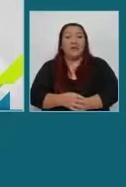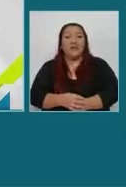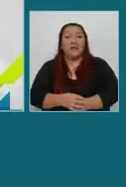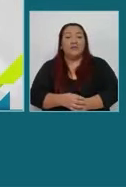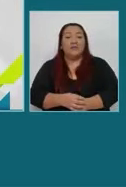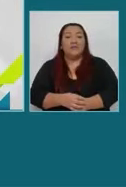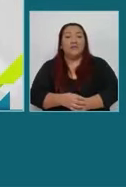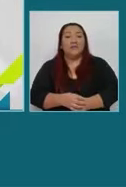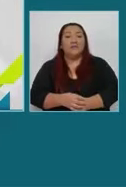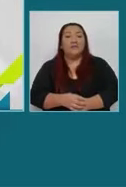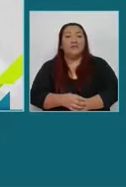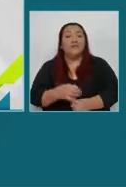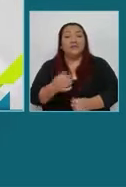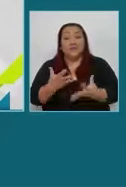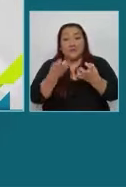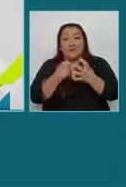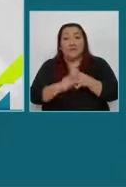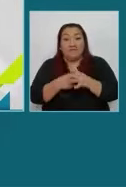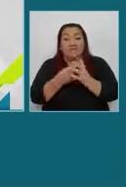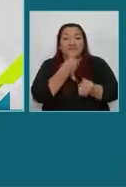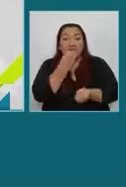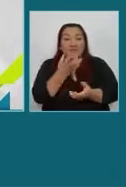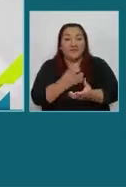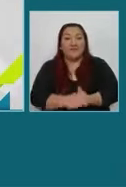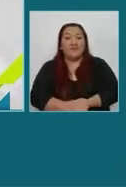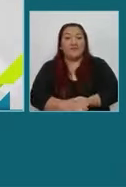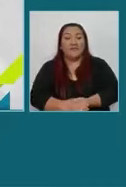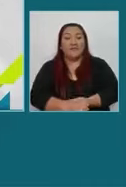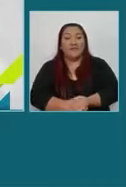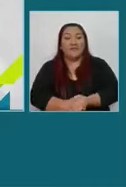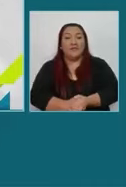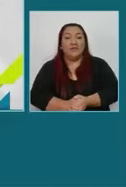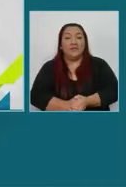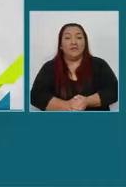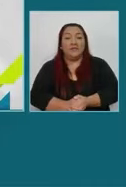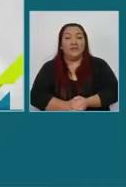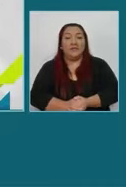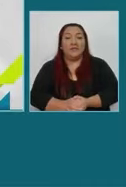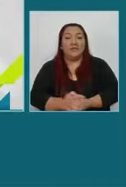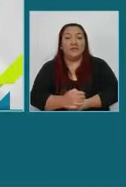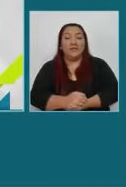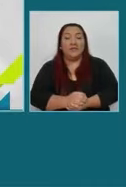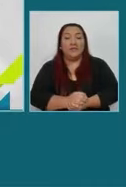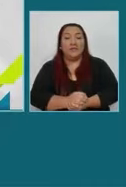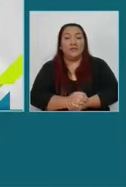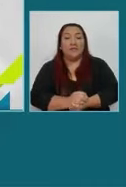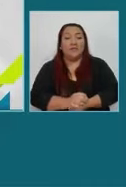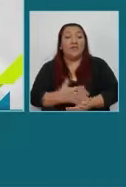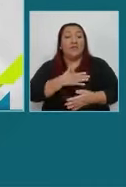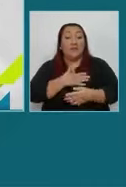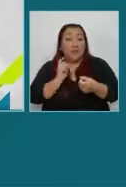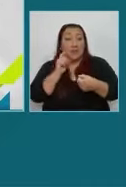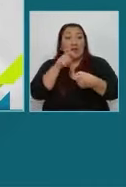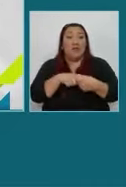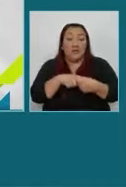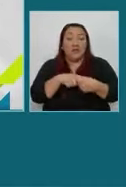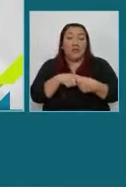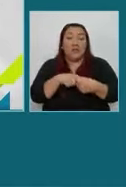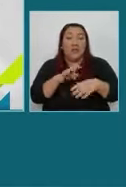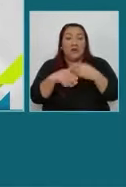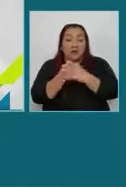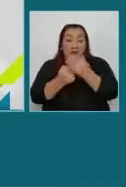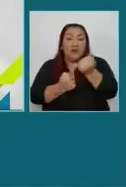Déjame comenzar diciendo que, comenzando por tu última pregunta, nuestra participación en la